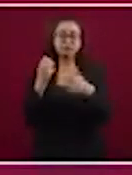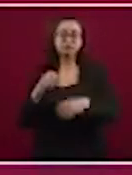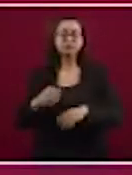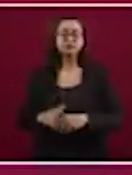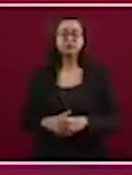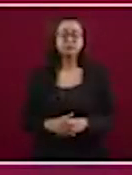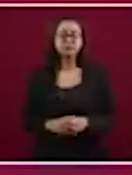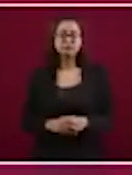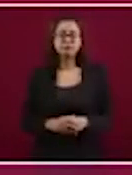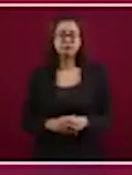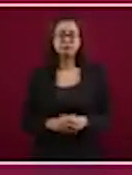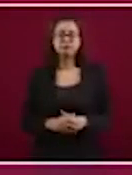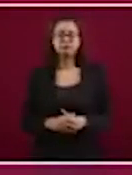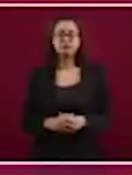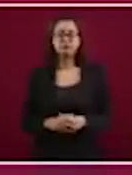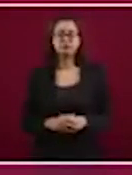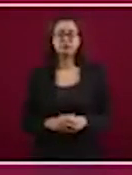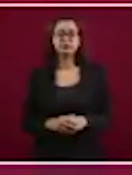se